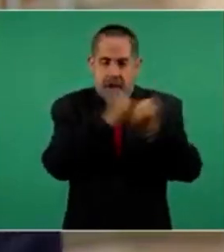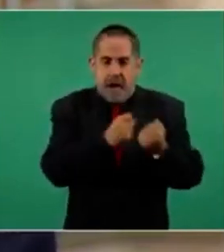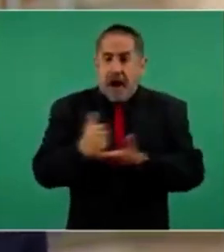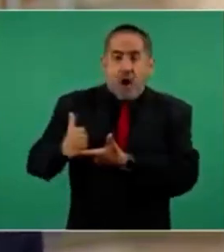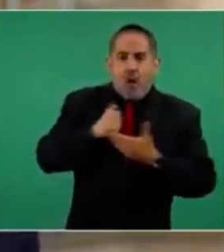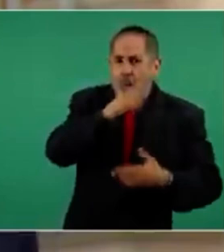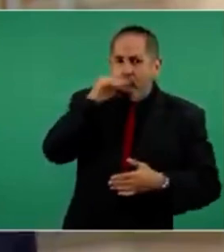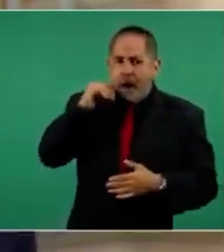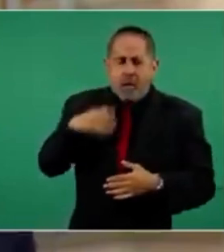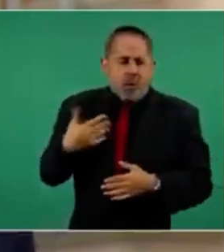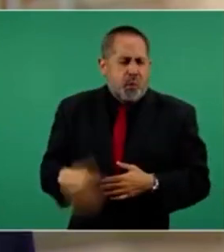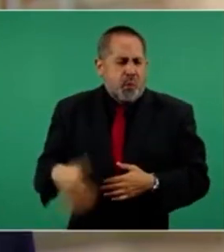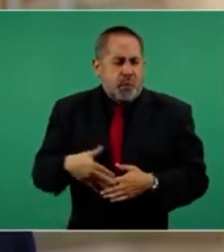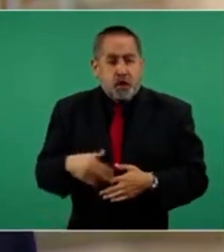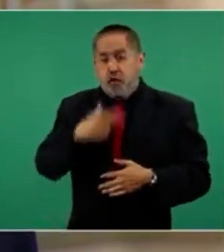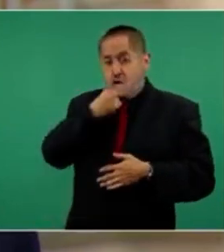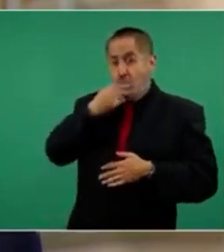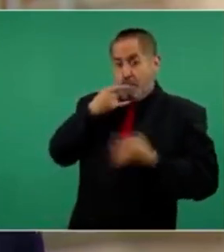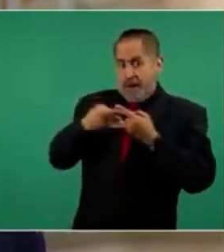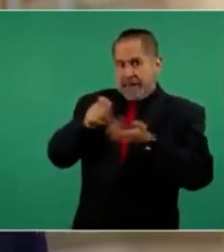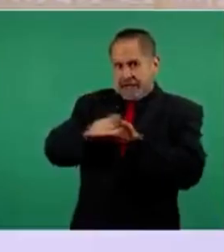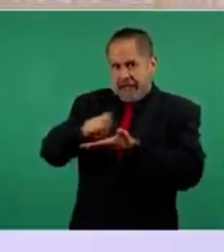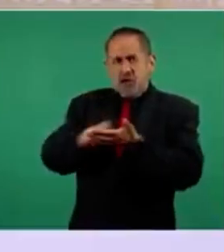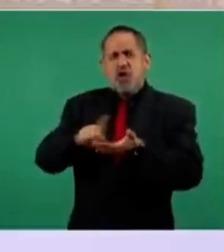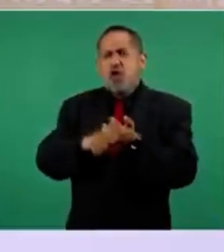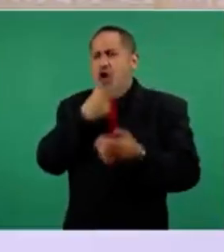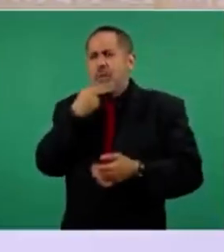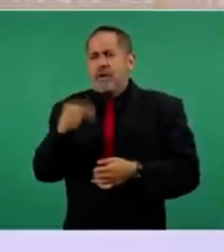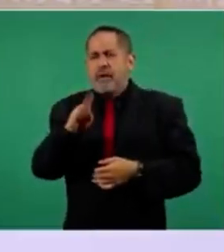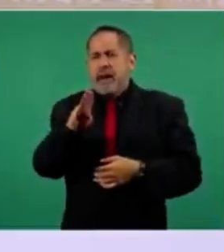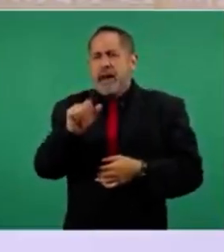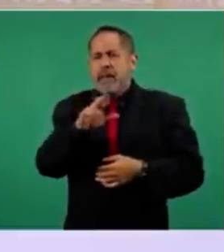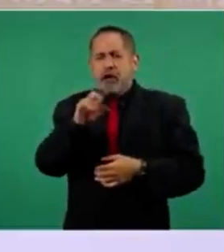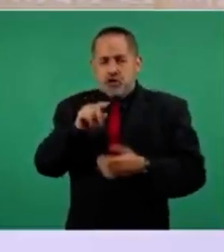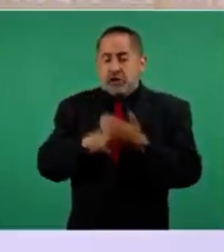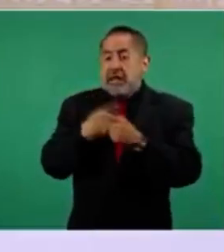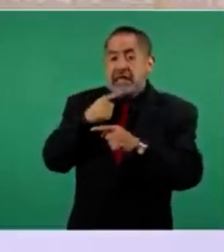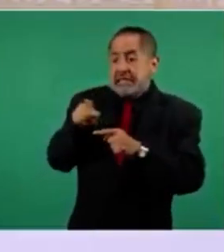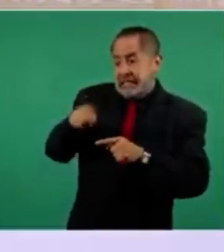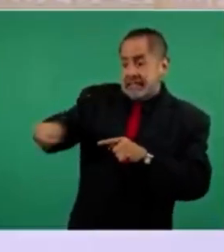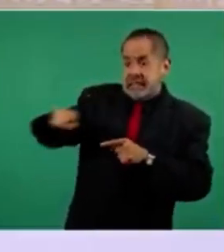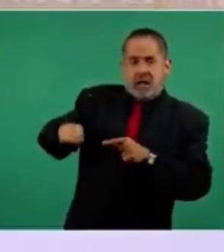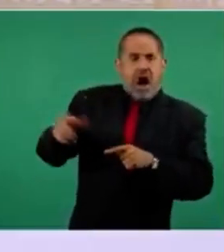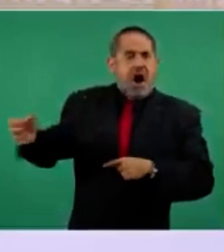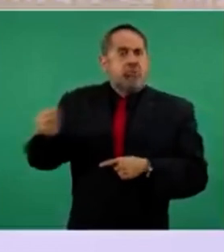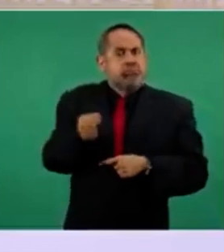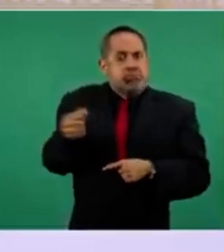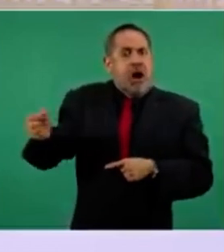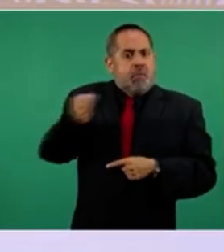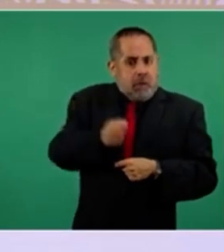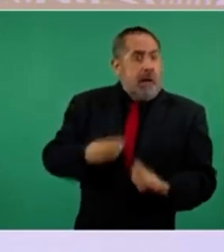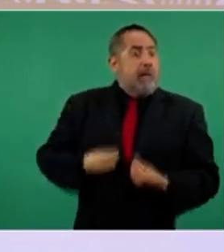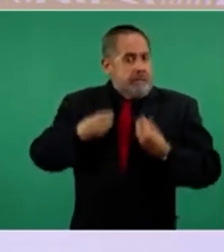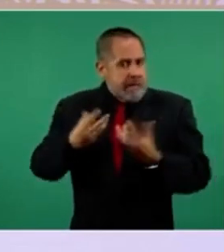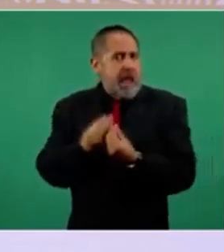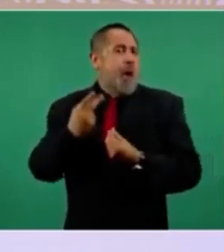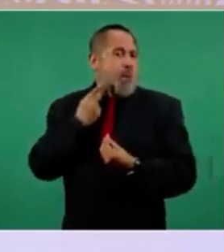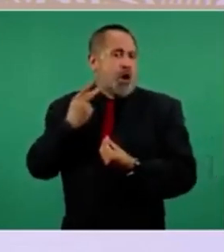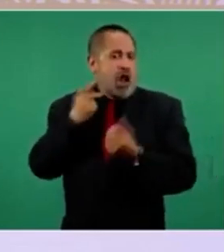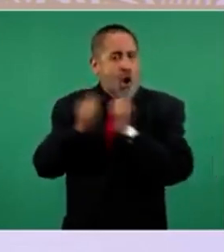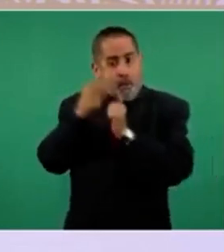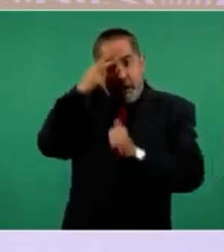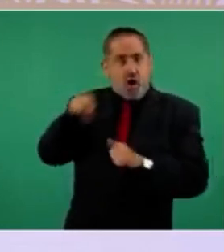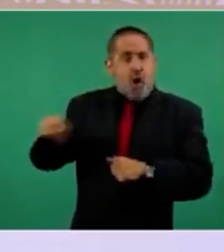prestigioso investigador René González Barrios, varios de aquellos hombres ocuparon puestos claves en la vida político-militar